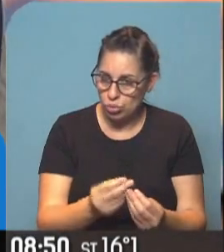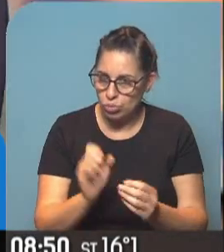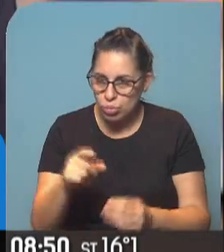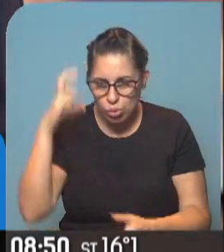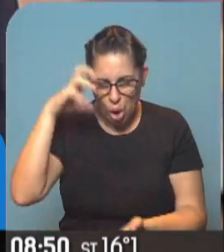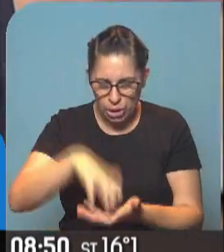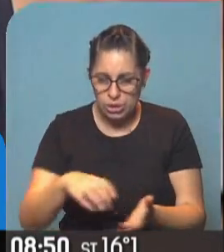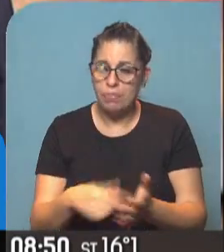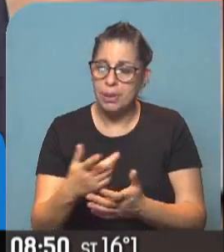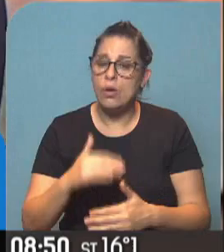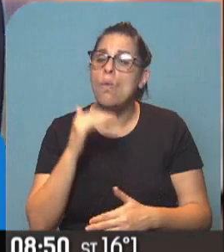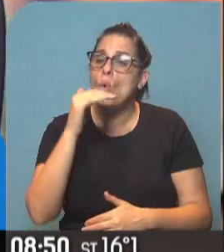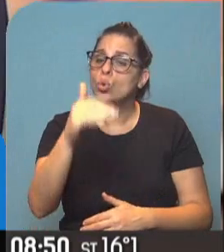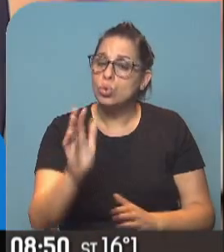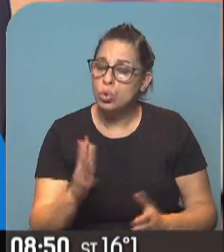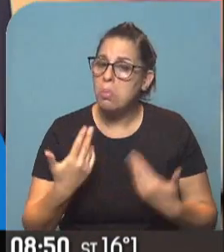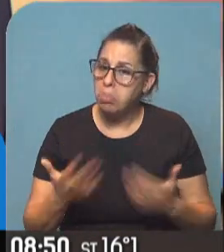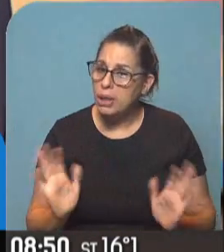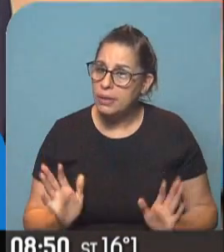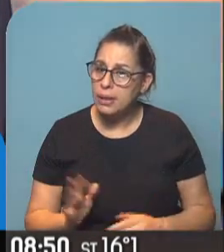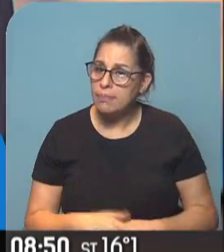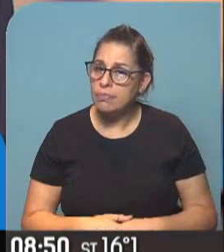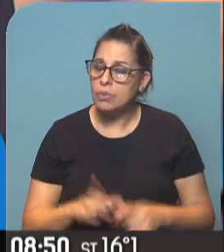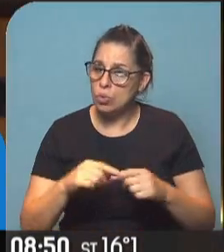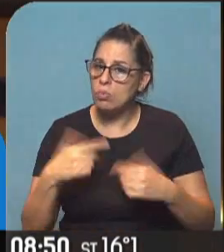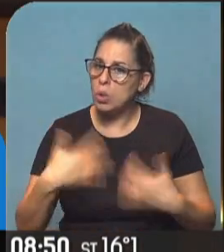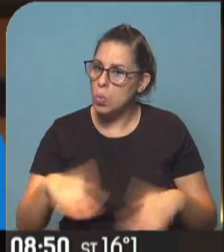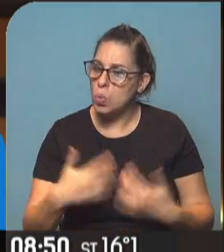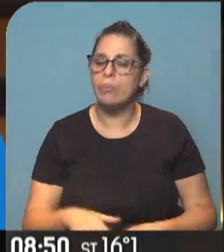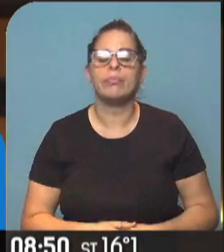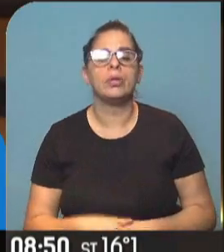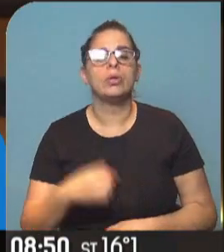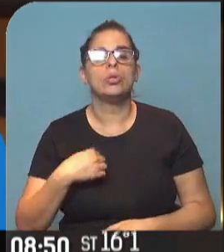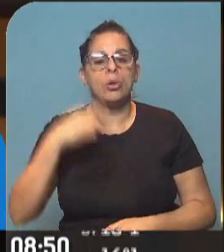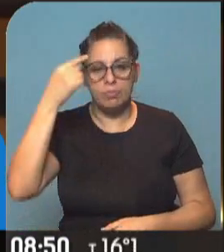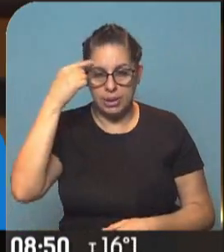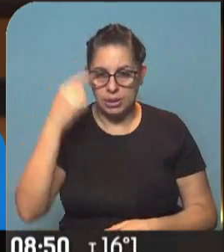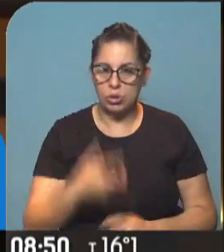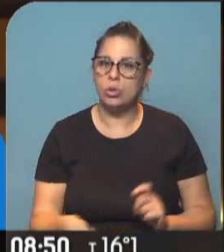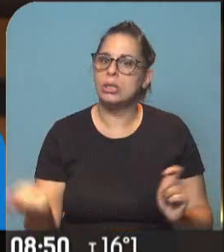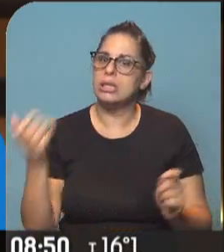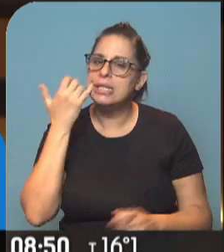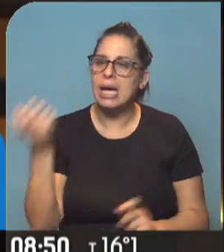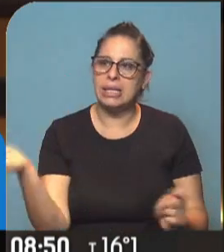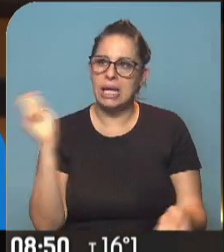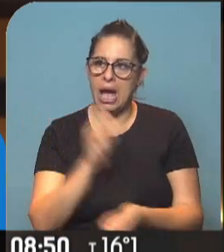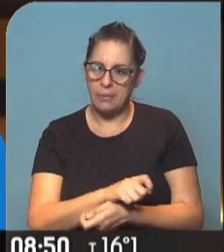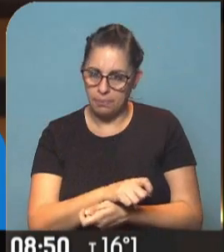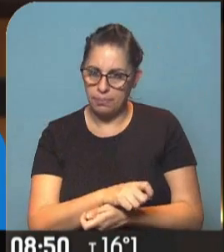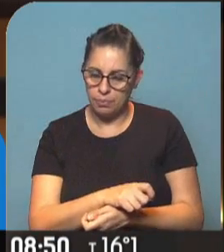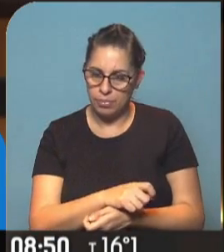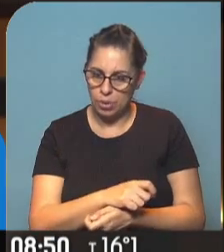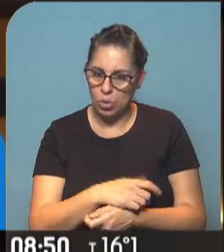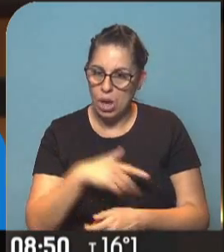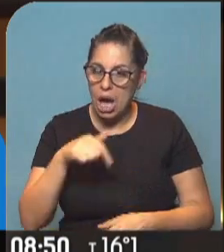pero a futuro puede llegar a tener un número interesante yo creo que a cambiado y es una bisagra y el